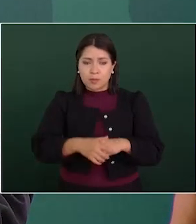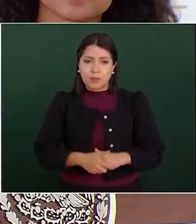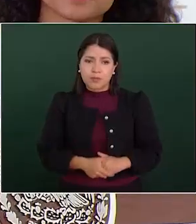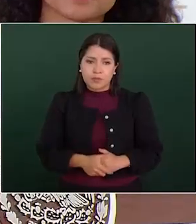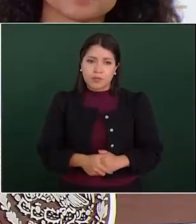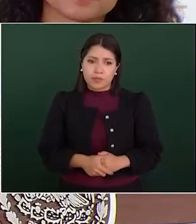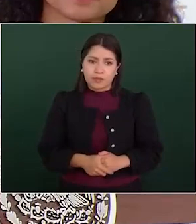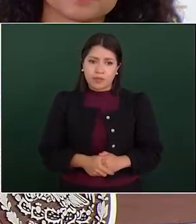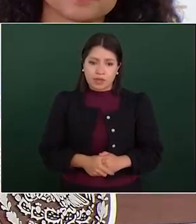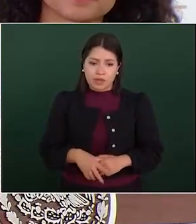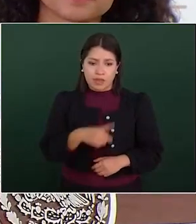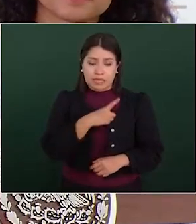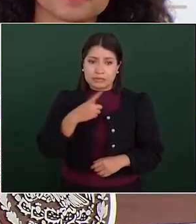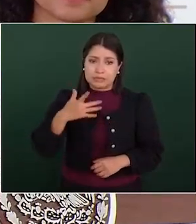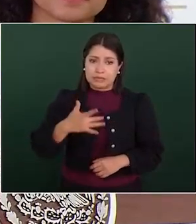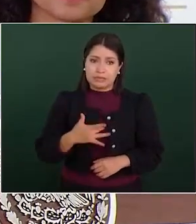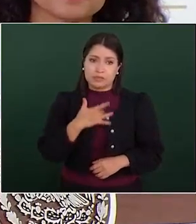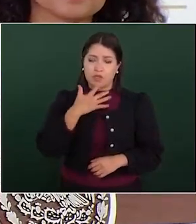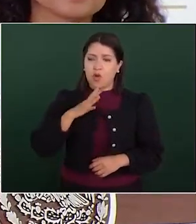deben de sentirse